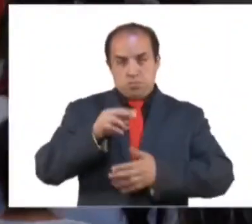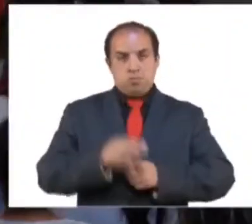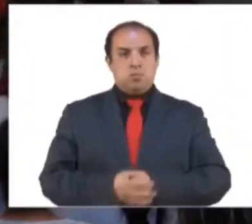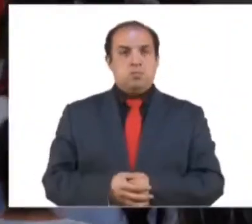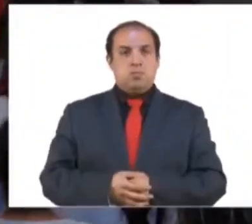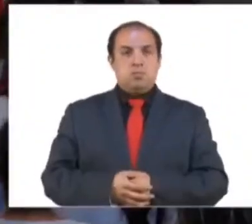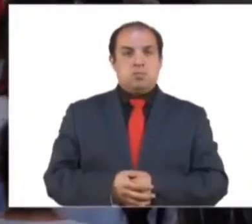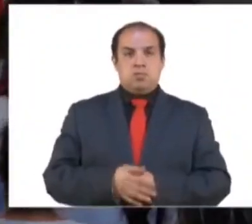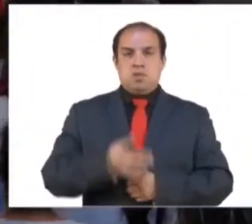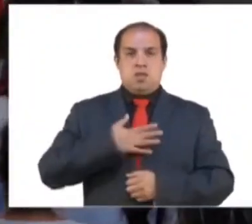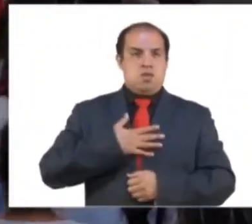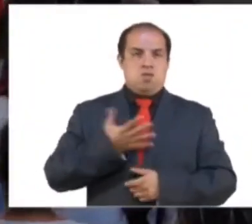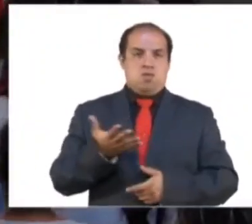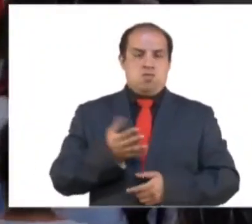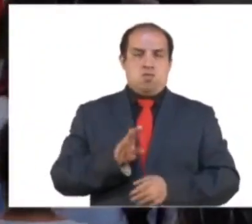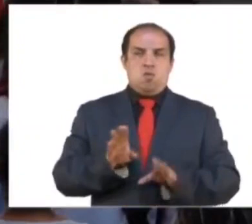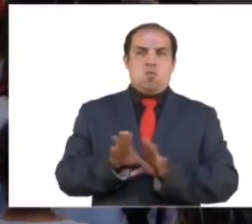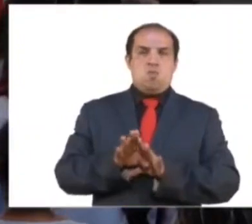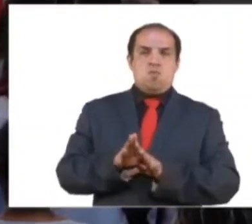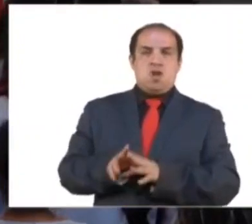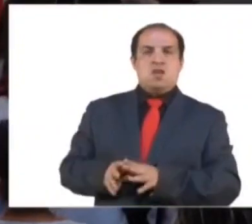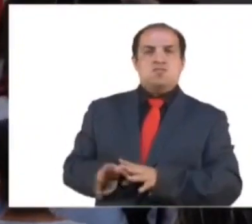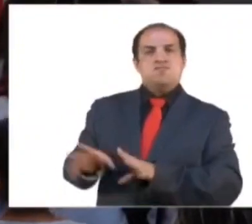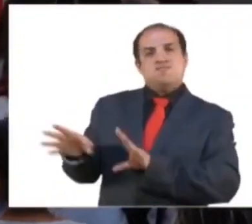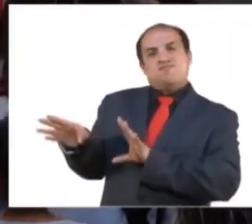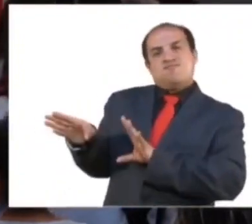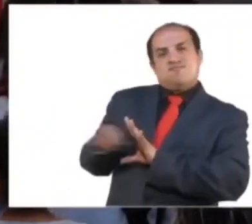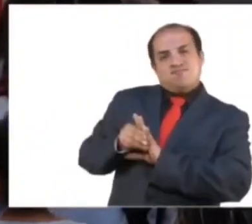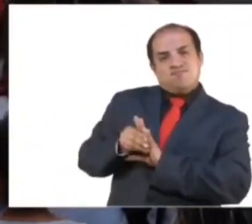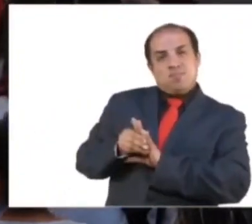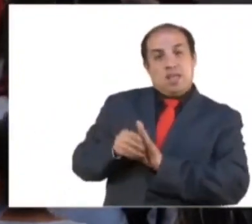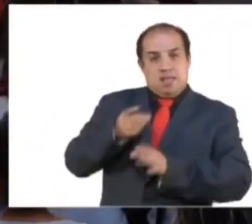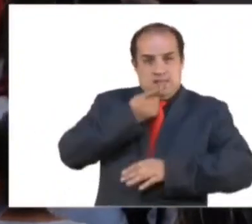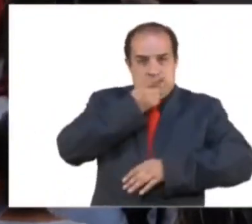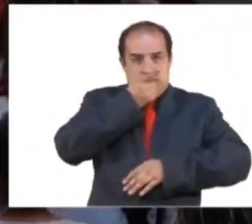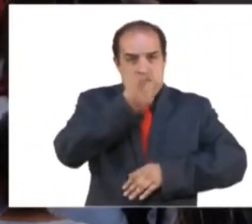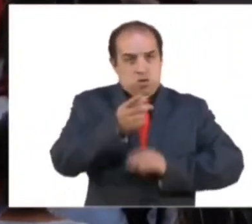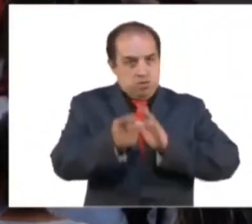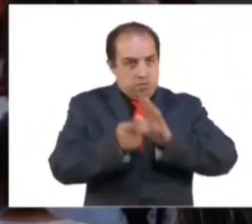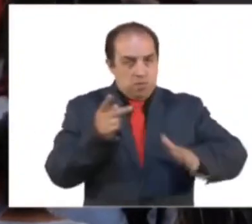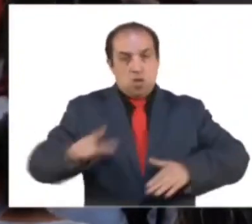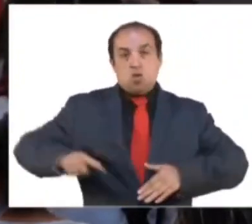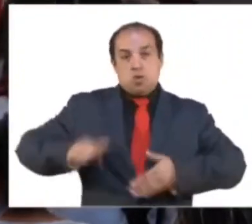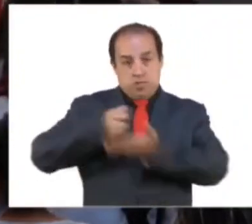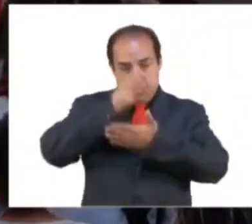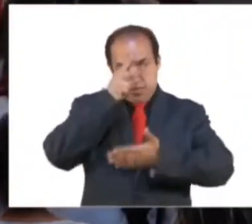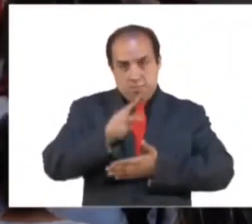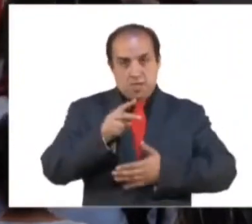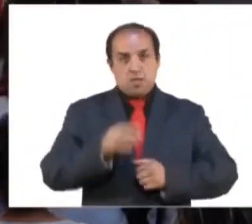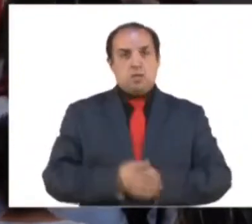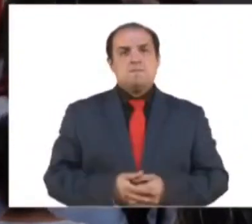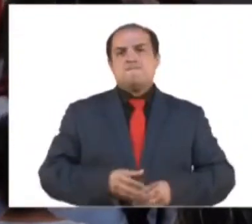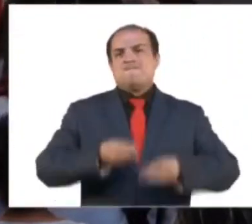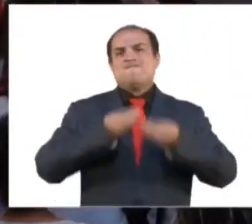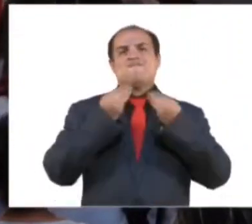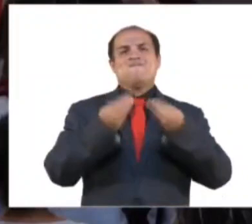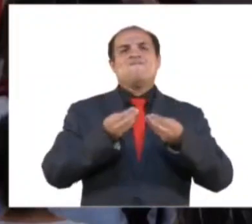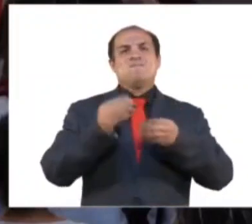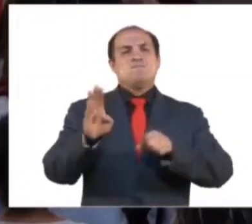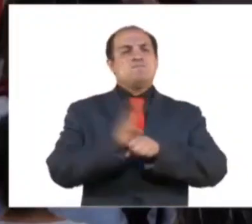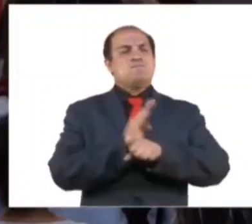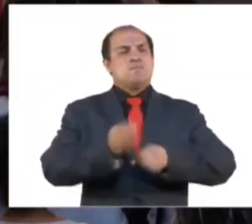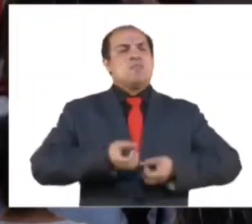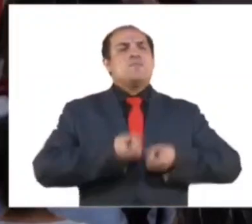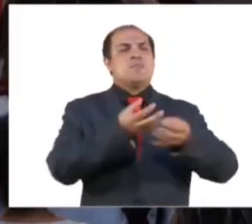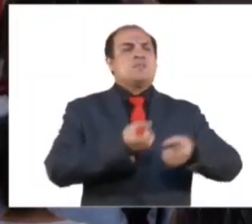pongo sombrero ajeno, repito, el gobierno de la Ciudad de México, generan muchísimos, muchísimos